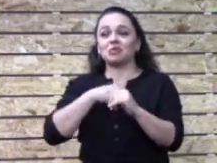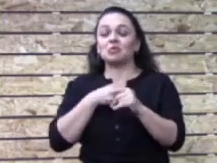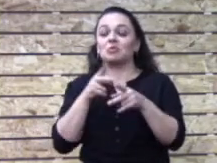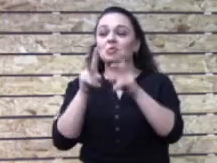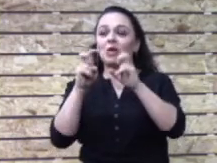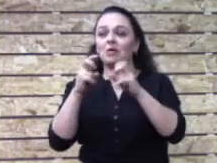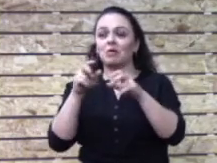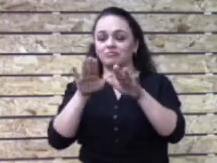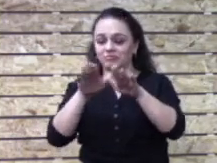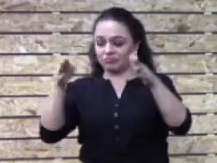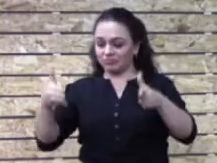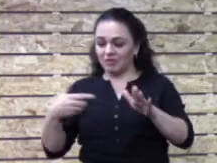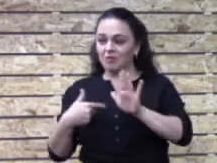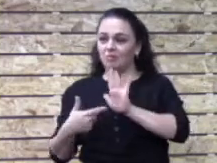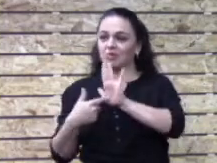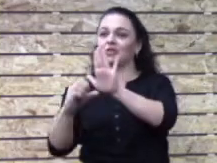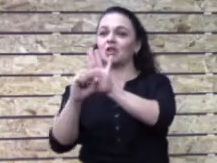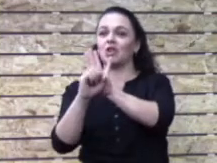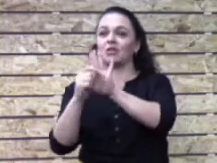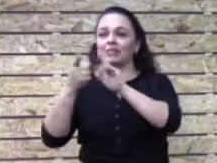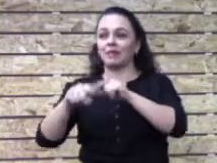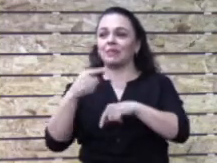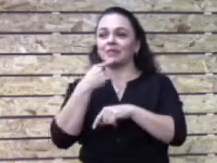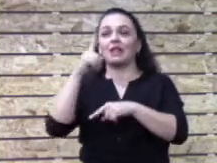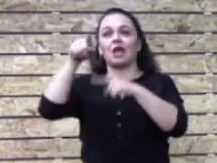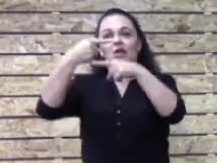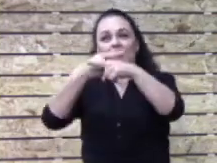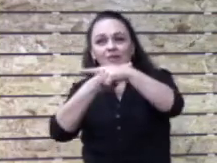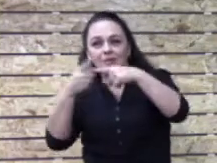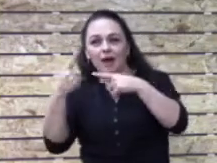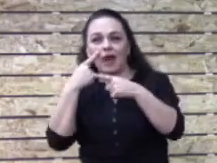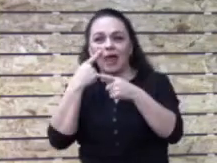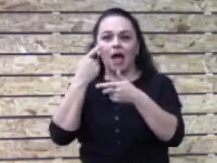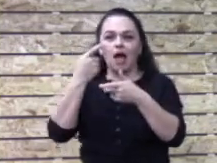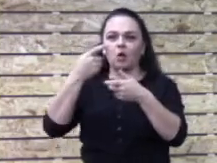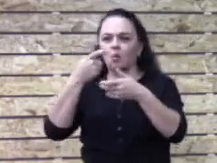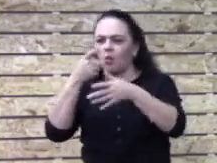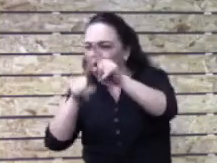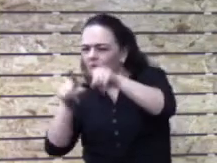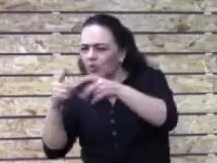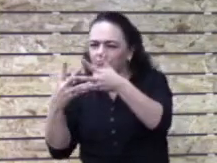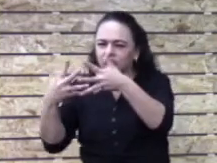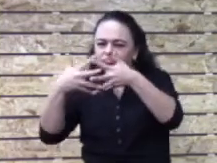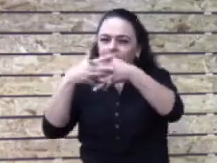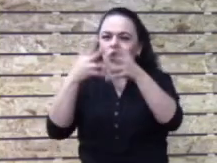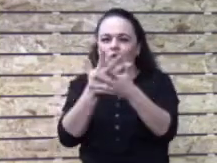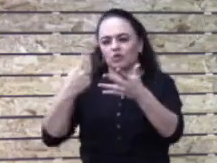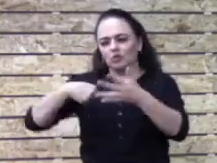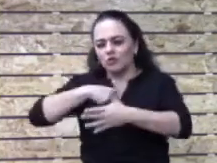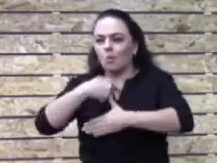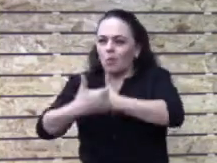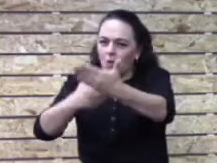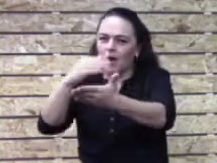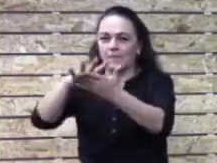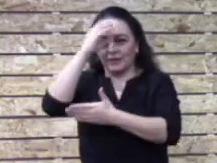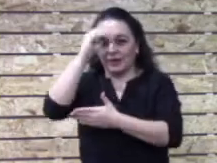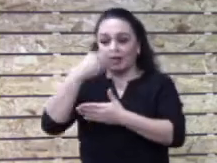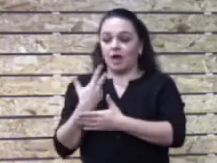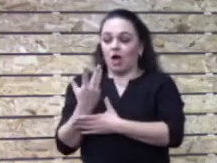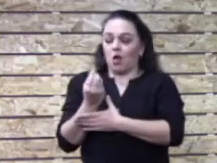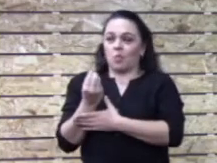algunos ajustes aquí, porque la realidad que estamos entendiendo, tanto el comité administrativo como el cuerpo pastoral, es que ya esta